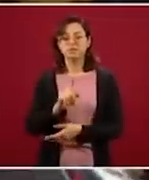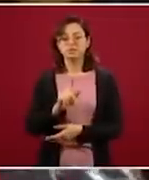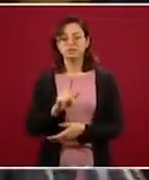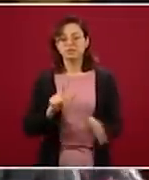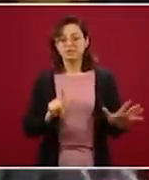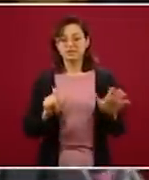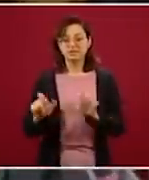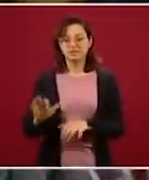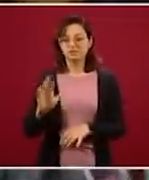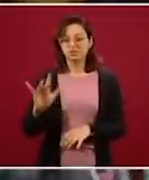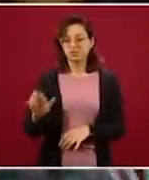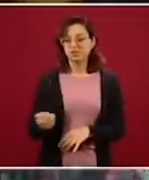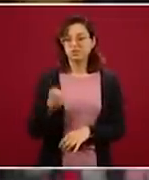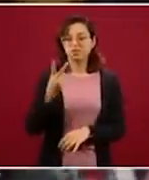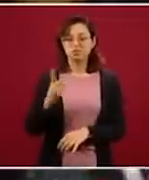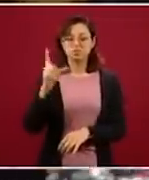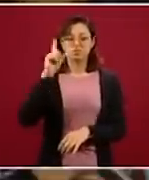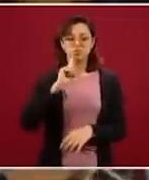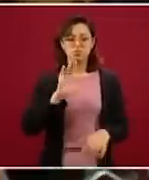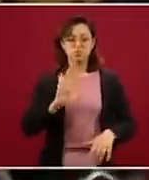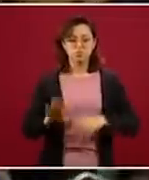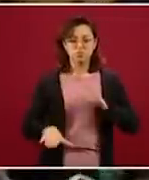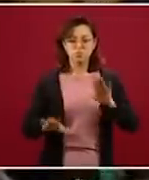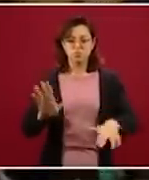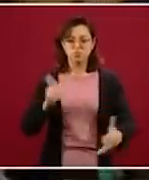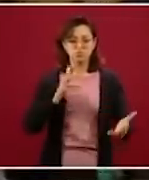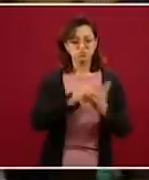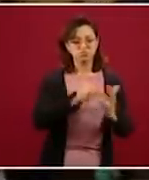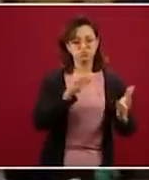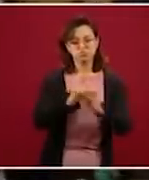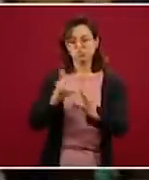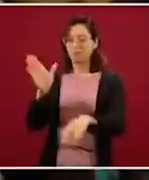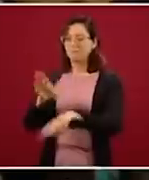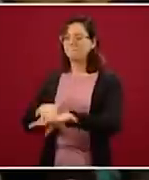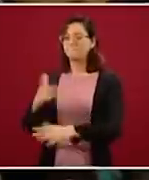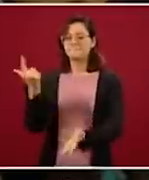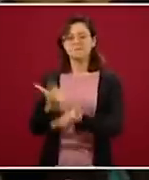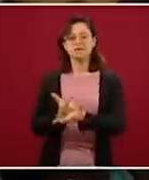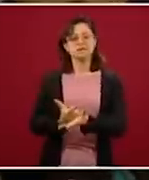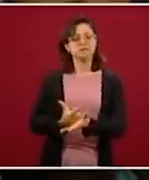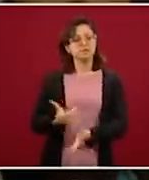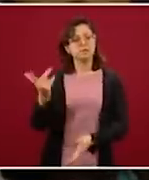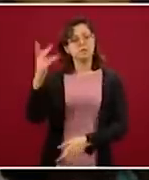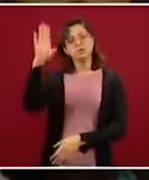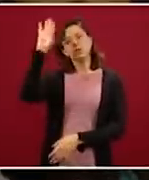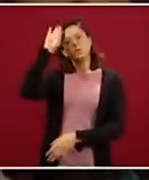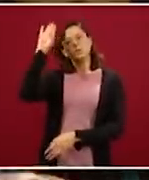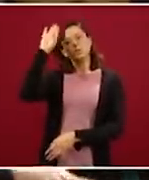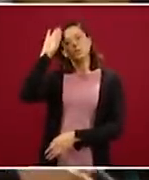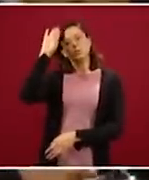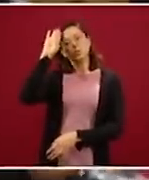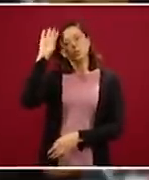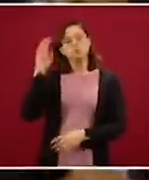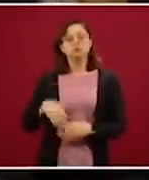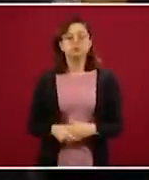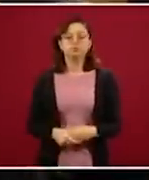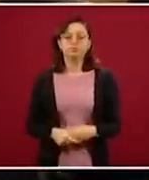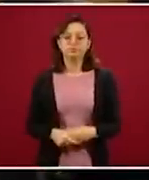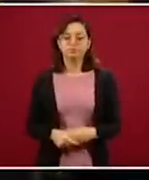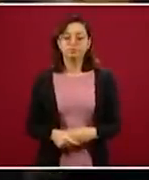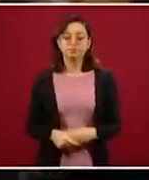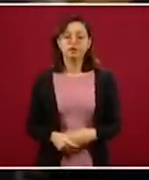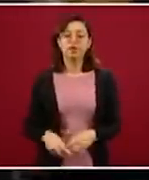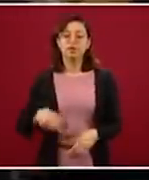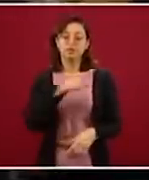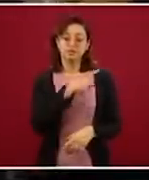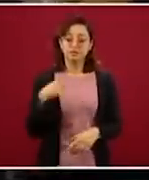3,752 defunciones por homicidio de mujeres, el más alto registrado en los últimos 29 años. Cabe